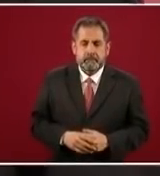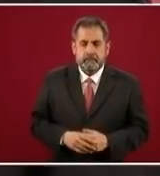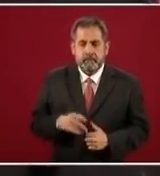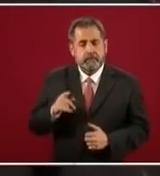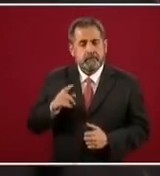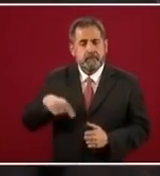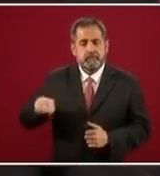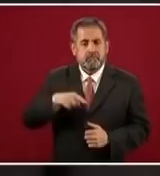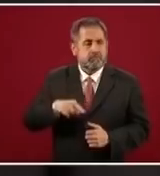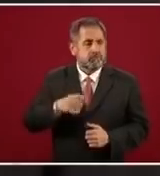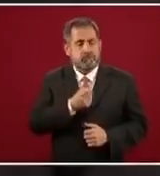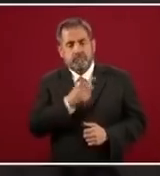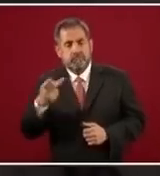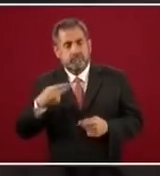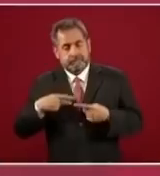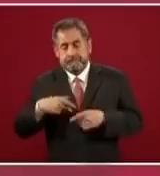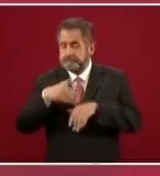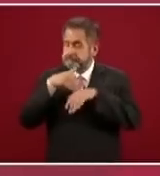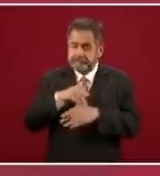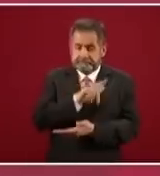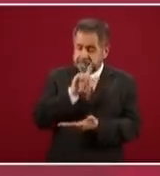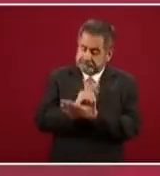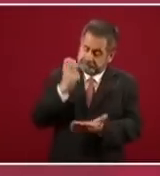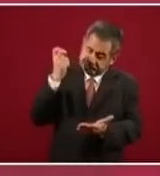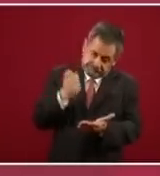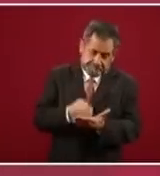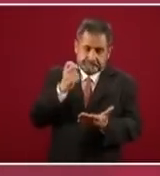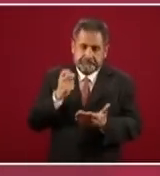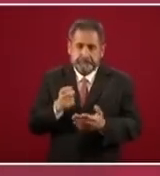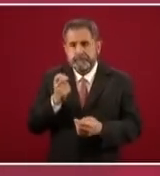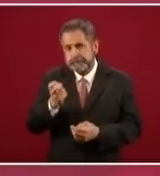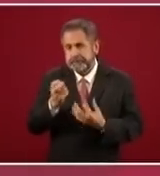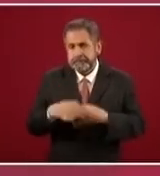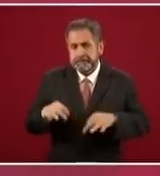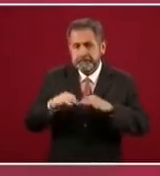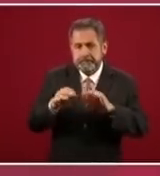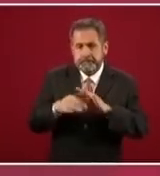Estado de Derecho, que eso es muy importante,